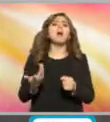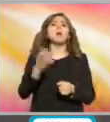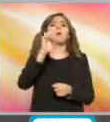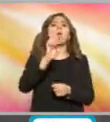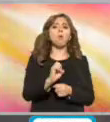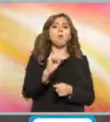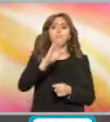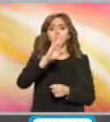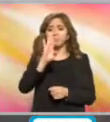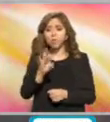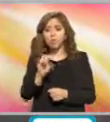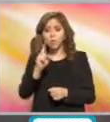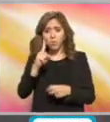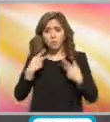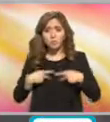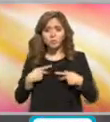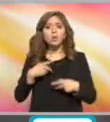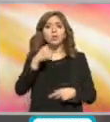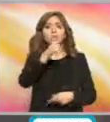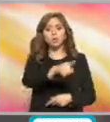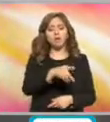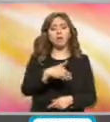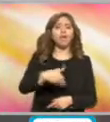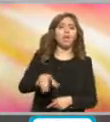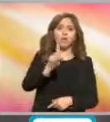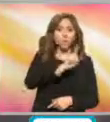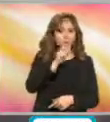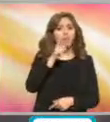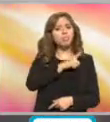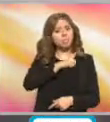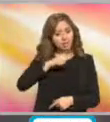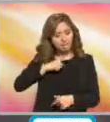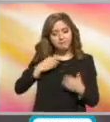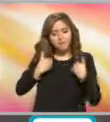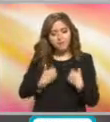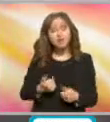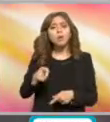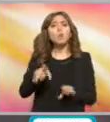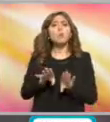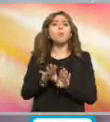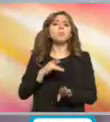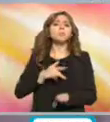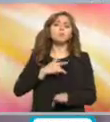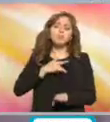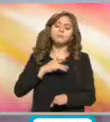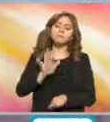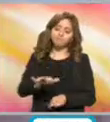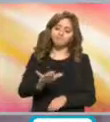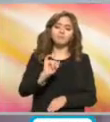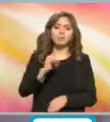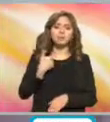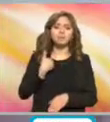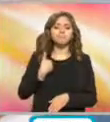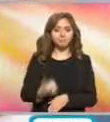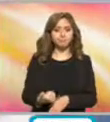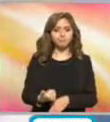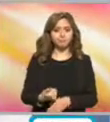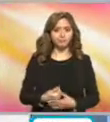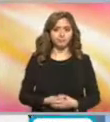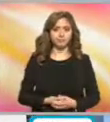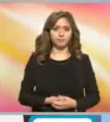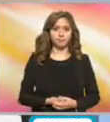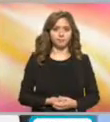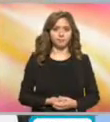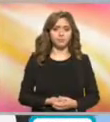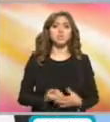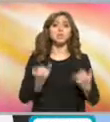alguien cercano, tienes que entenderlo y Sí, tienes sí. que de alguna manera validar sus emociones y decir te comprendo. Y recordar un poco también, ir un poco